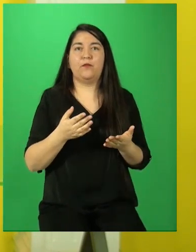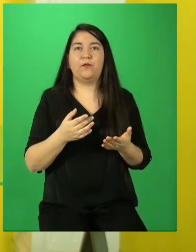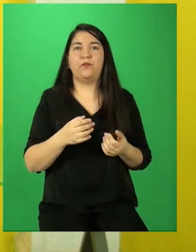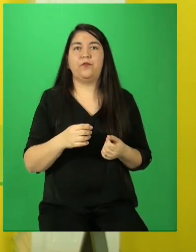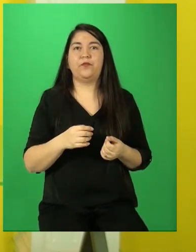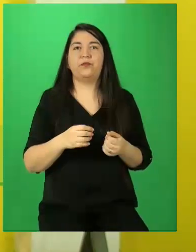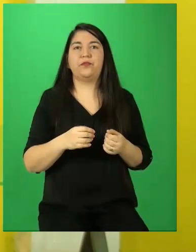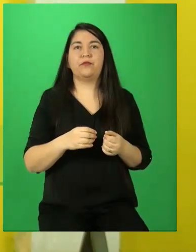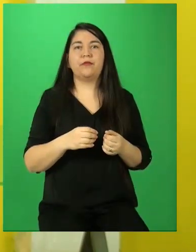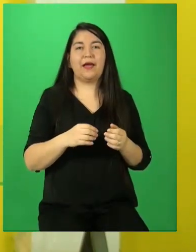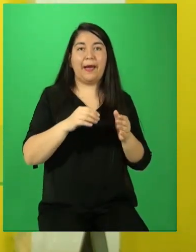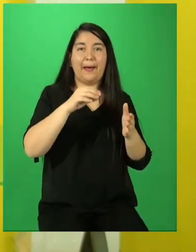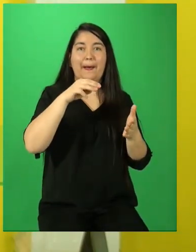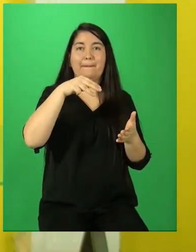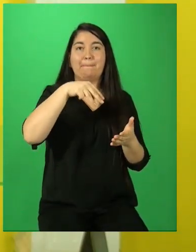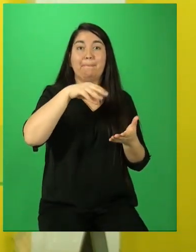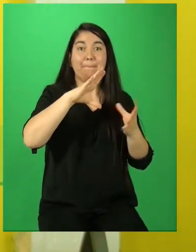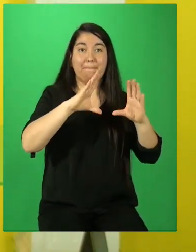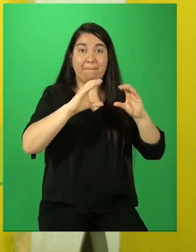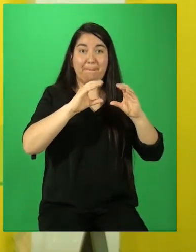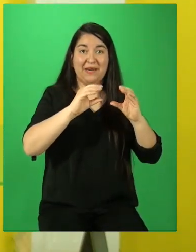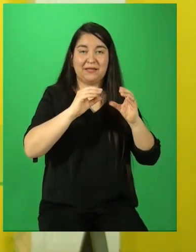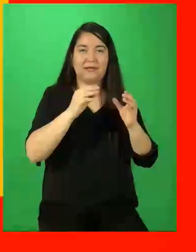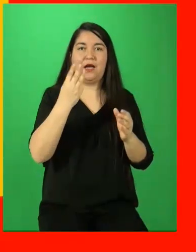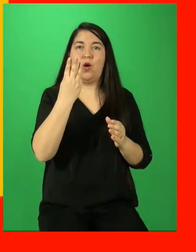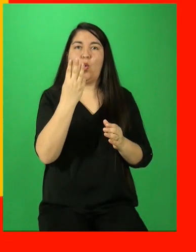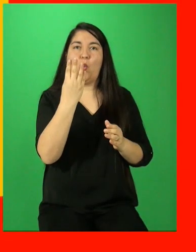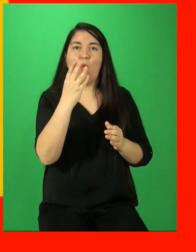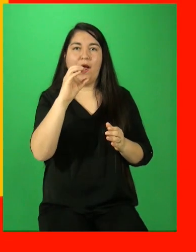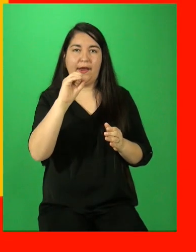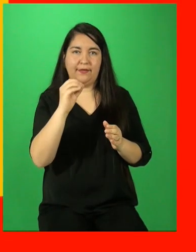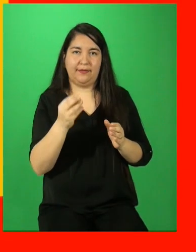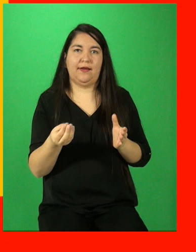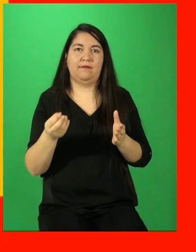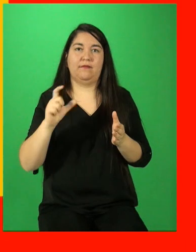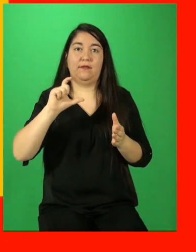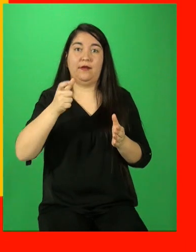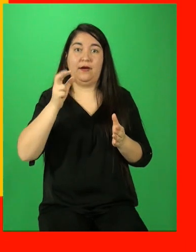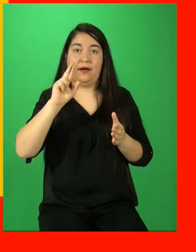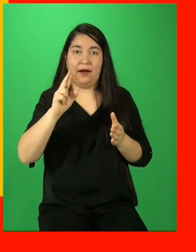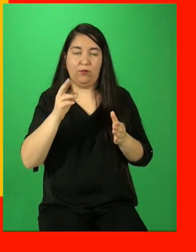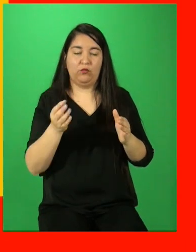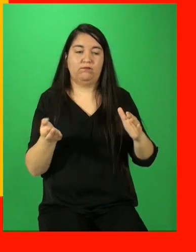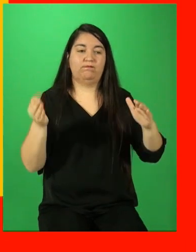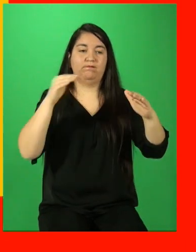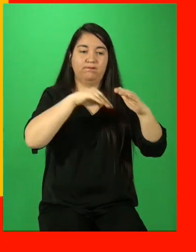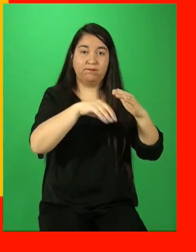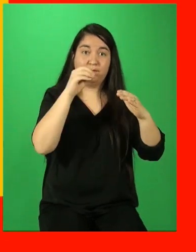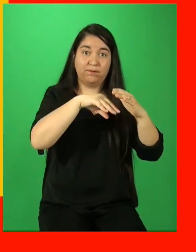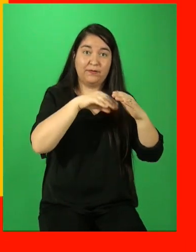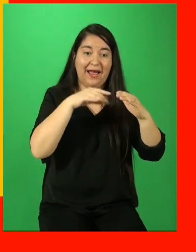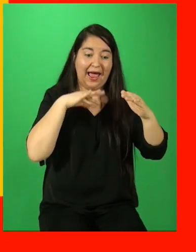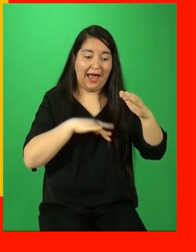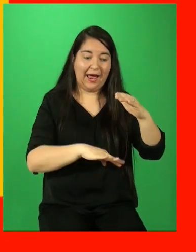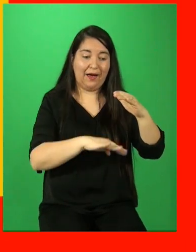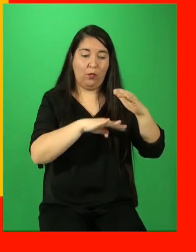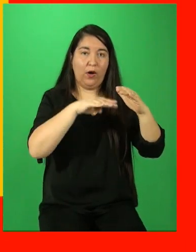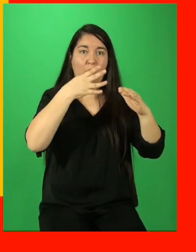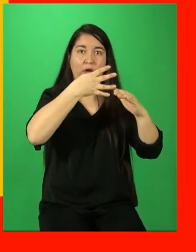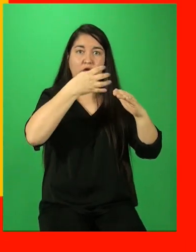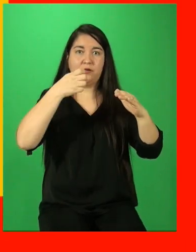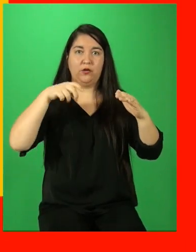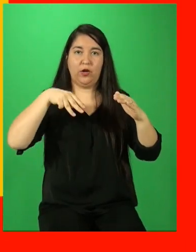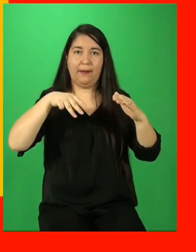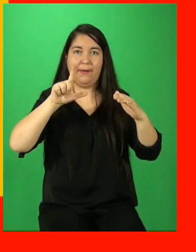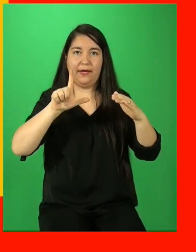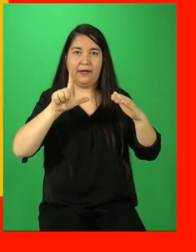soluto. Acá dice se disuelven 40 gramos de NaOH en agua hasta completar 400 ml. Lo que